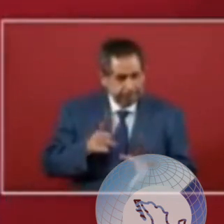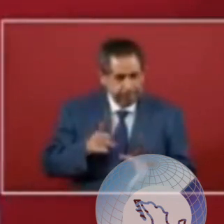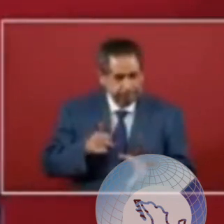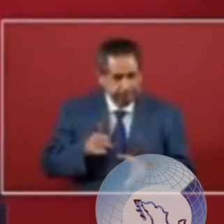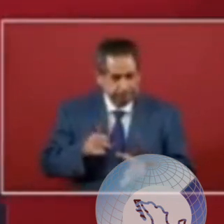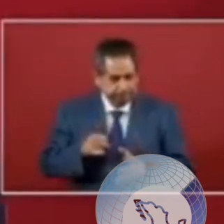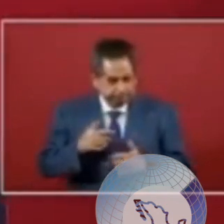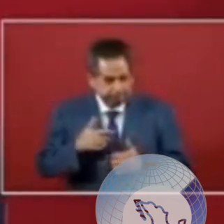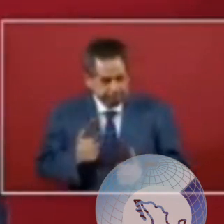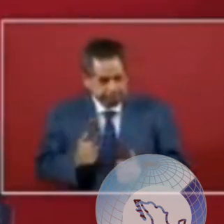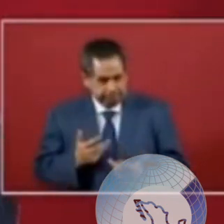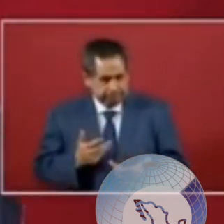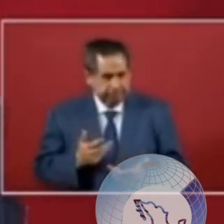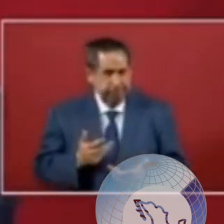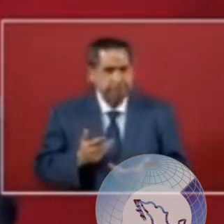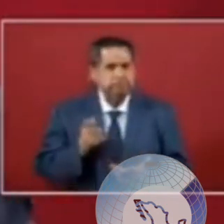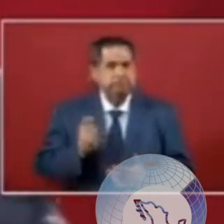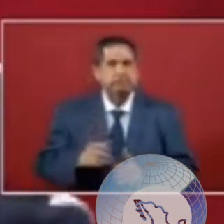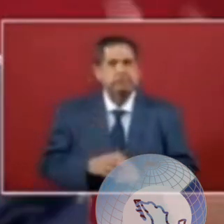nos entendamos mejor,